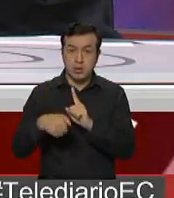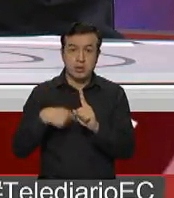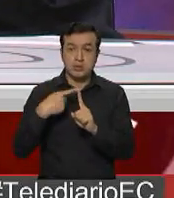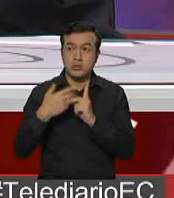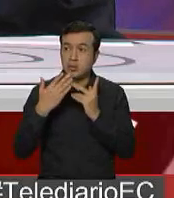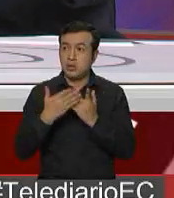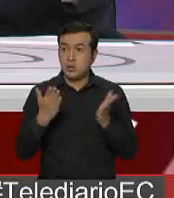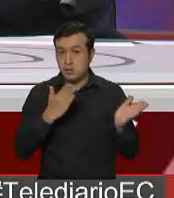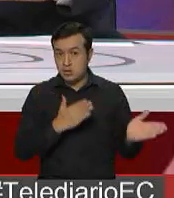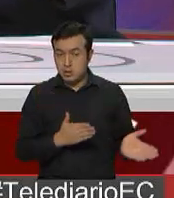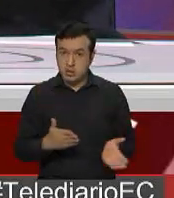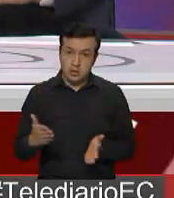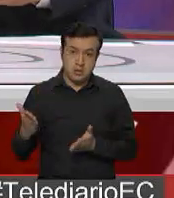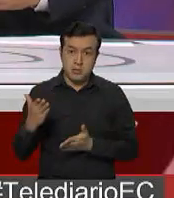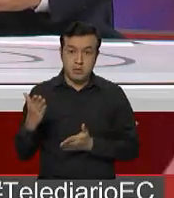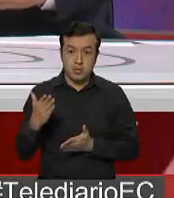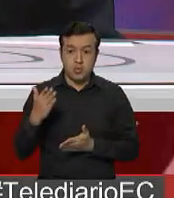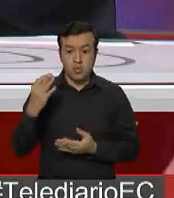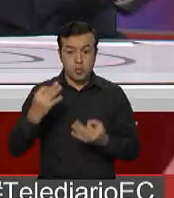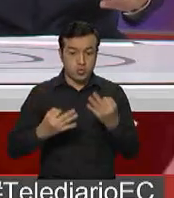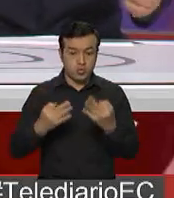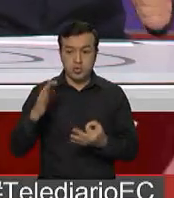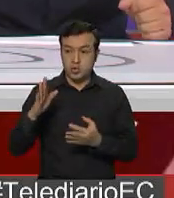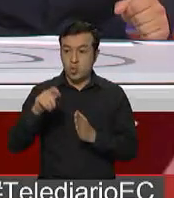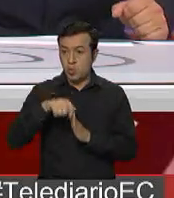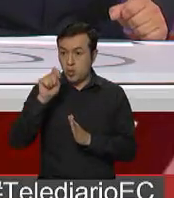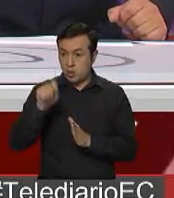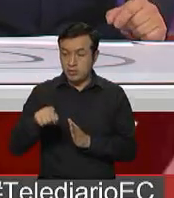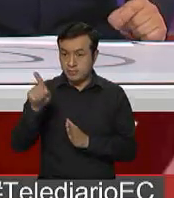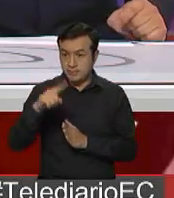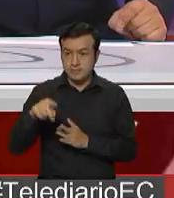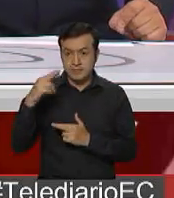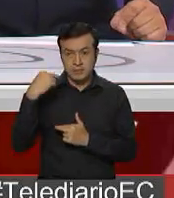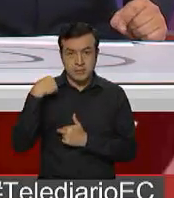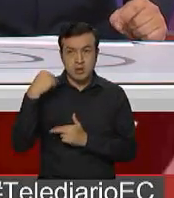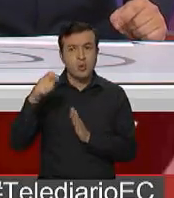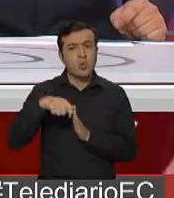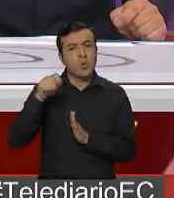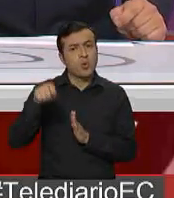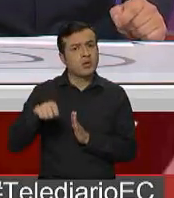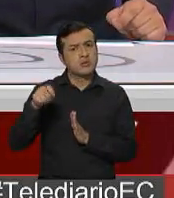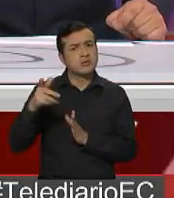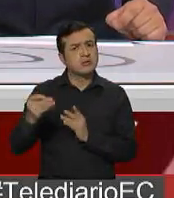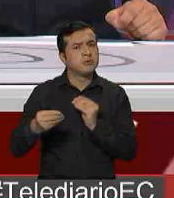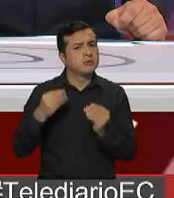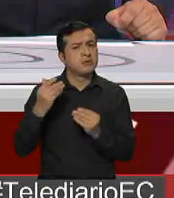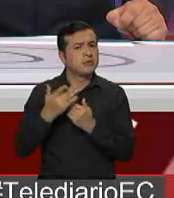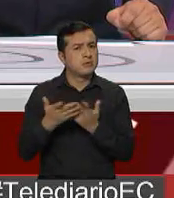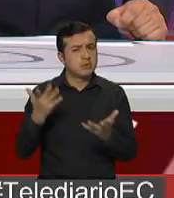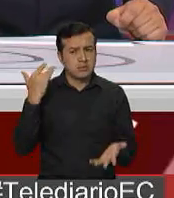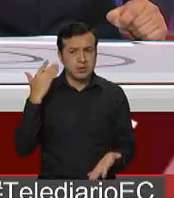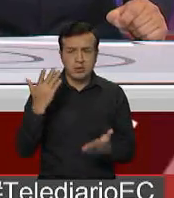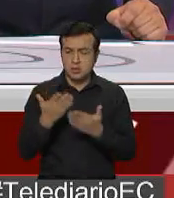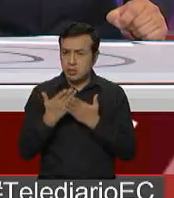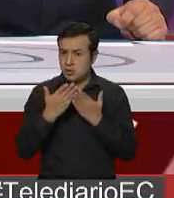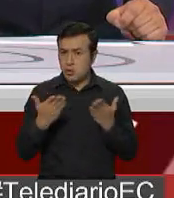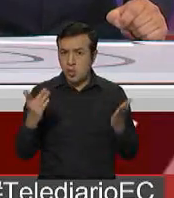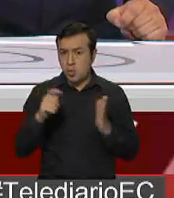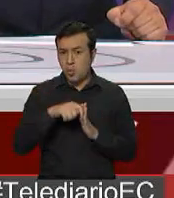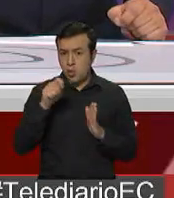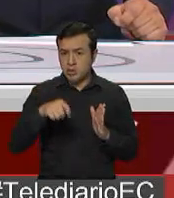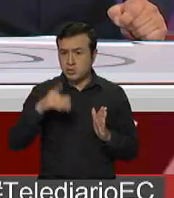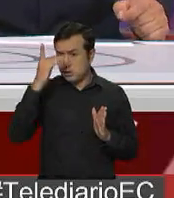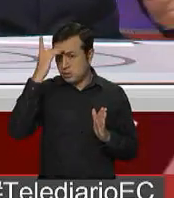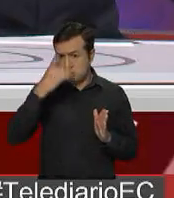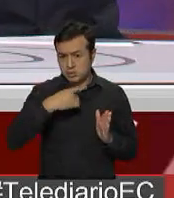se debe cumplir desde el ámbito de la justicia, los jueces. ¿Qué ha pasado con los jueces durante estos últimos días también frente a las